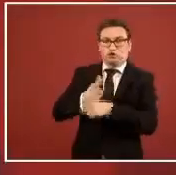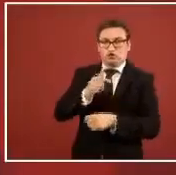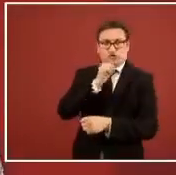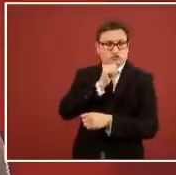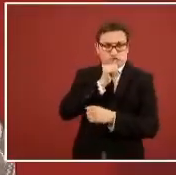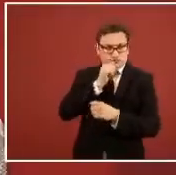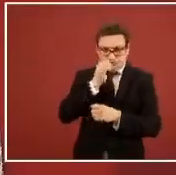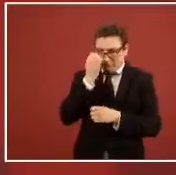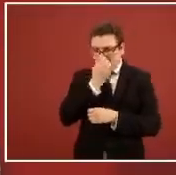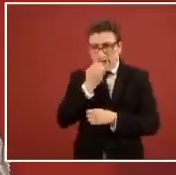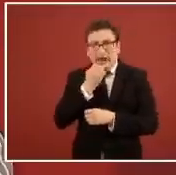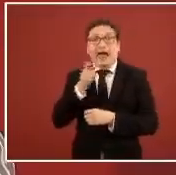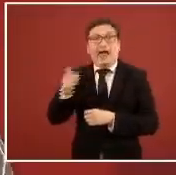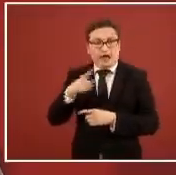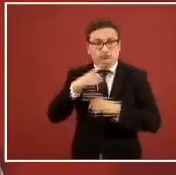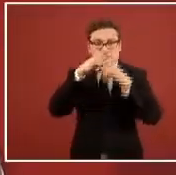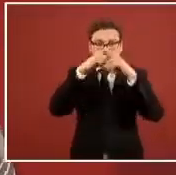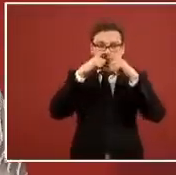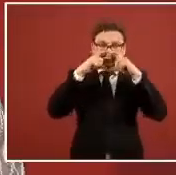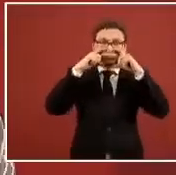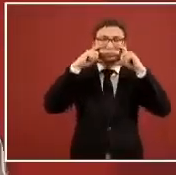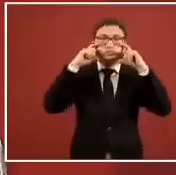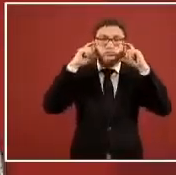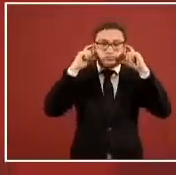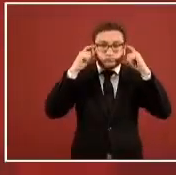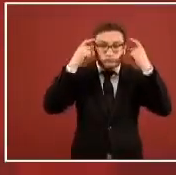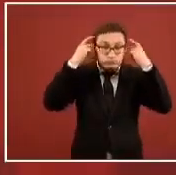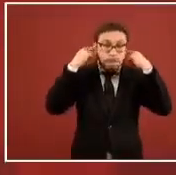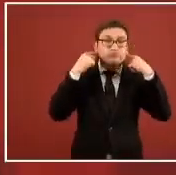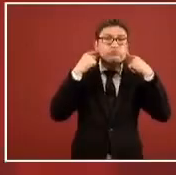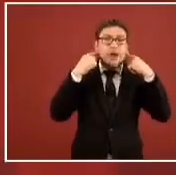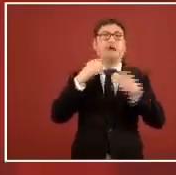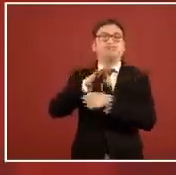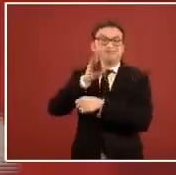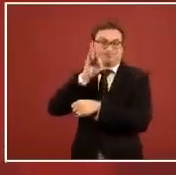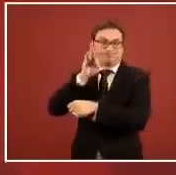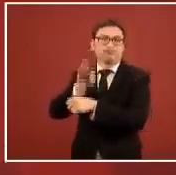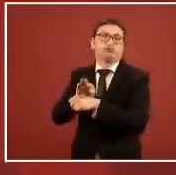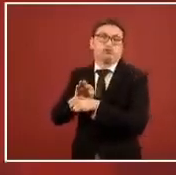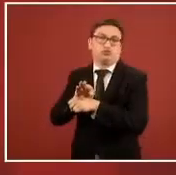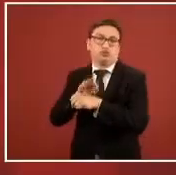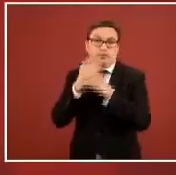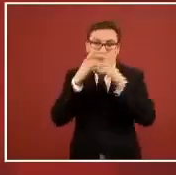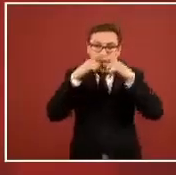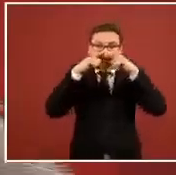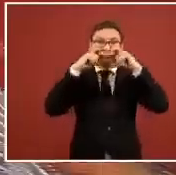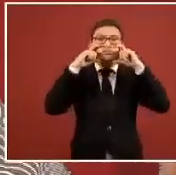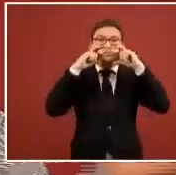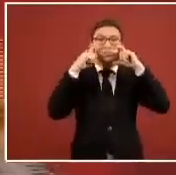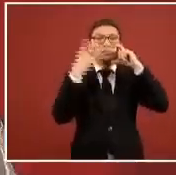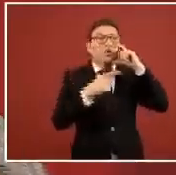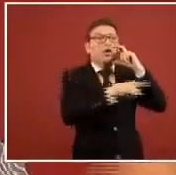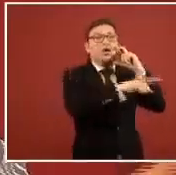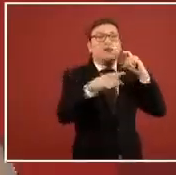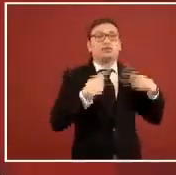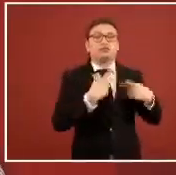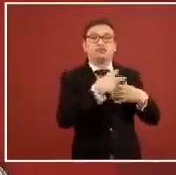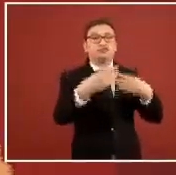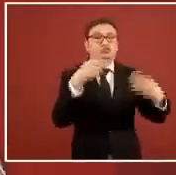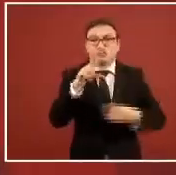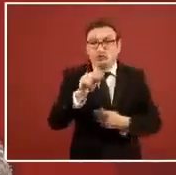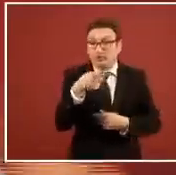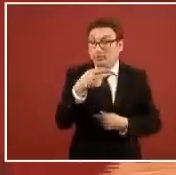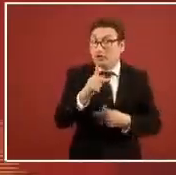diagnóstico, al usar el cubrebocas están reduciendo la probabilidad de transmitirle a otro. Pero debe quedar muy